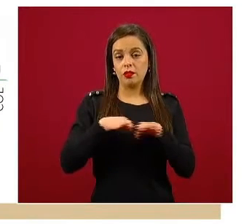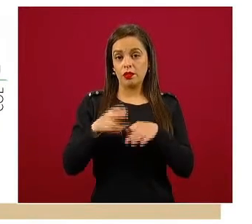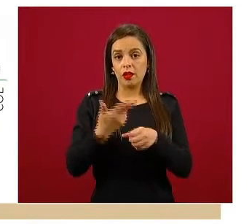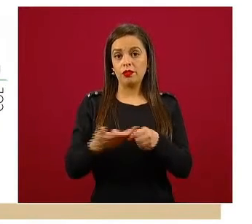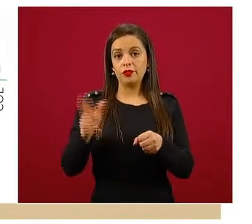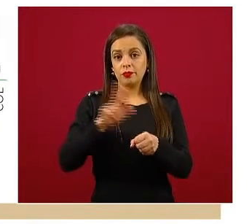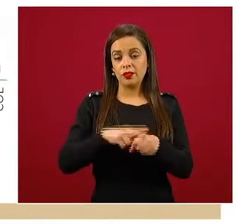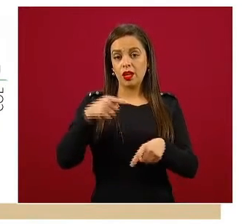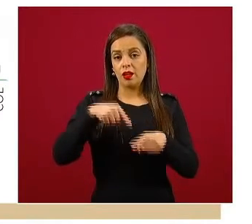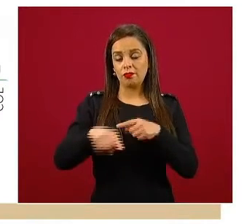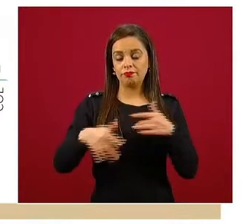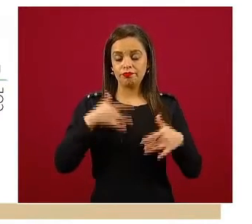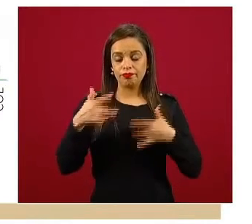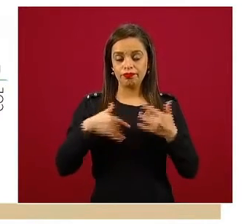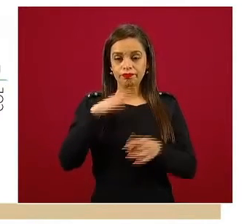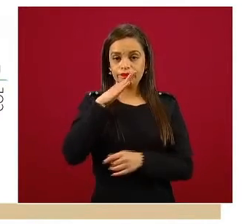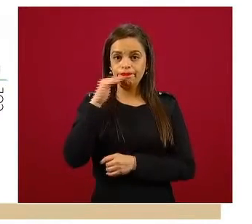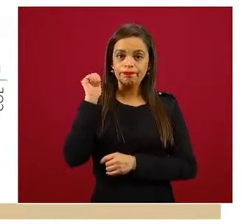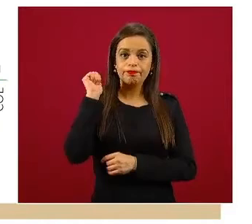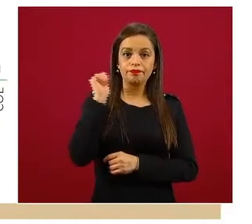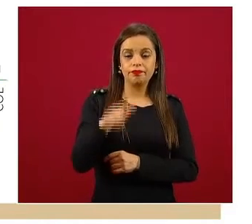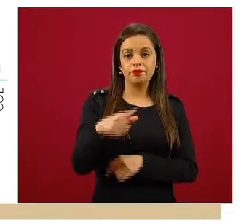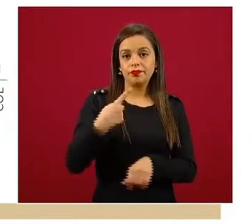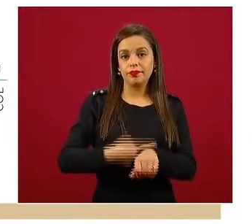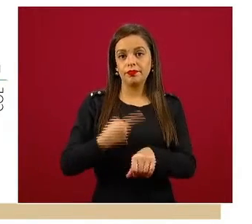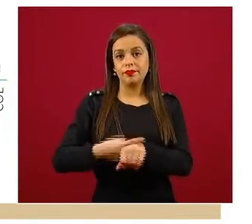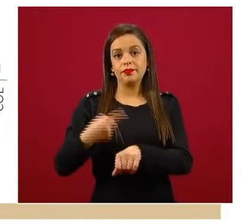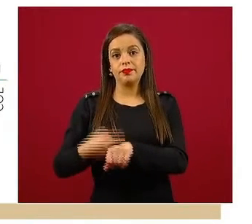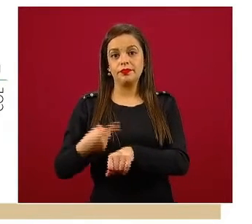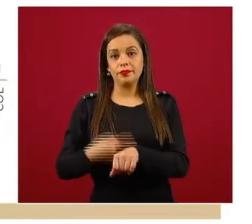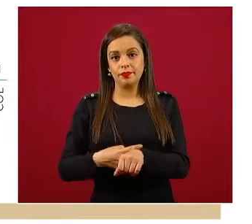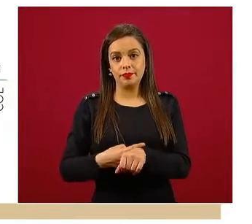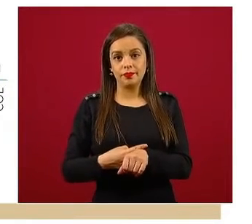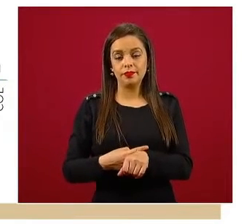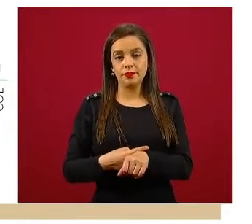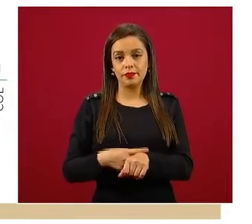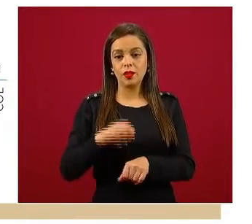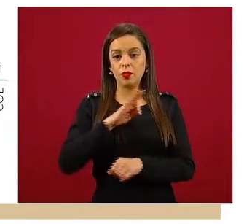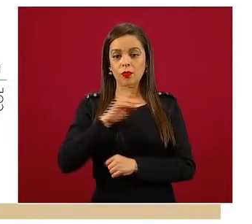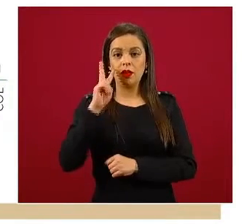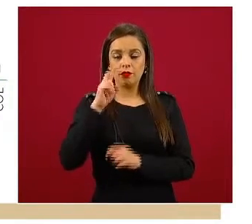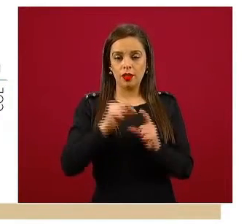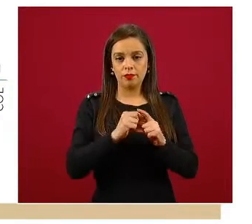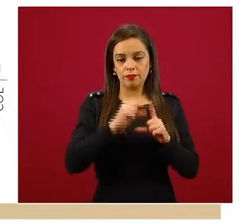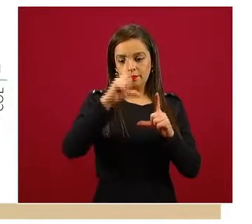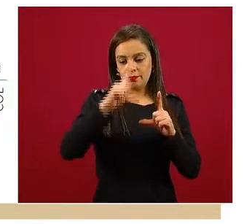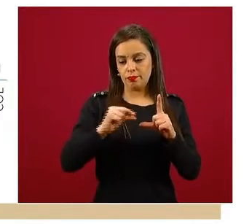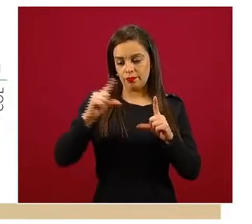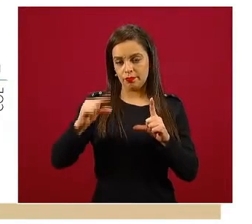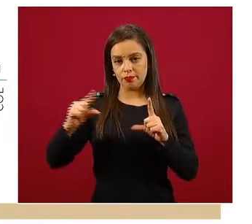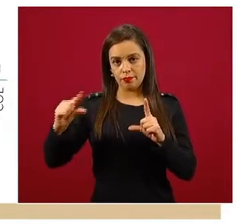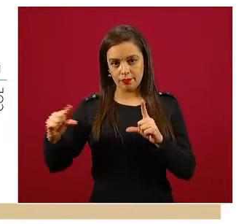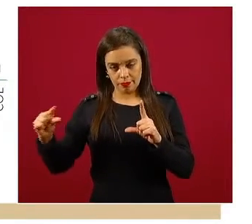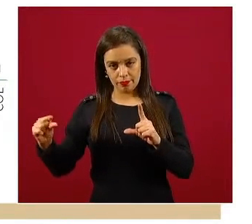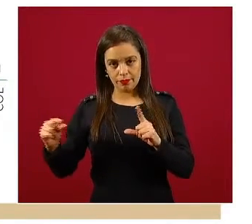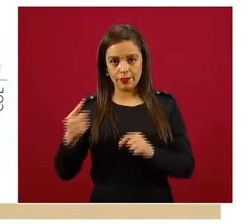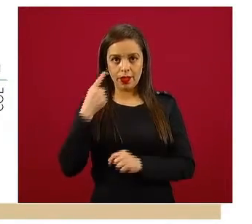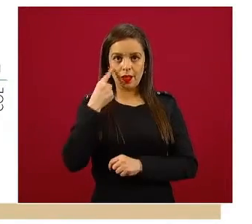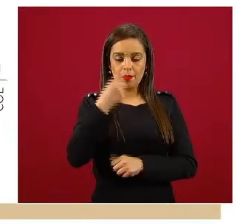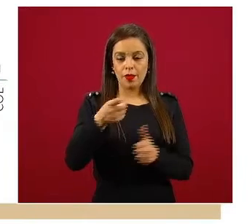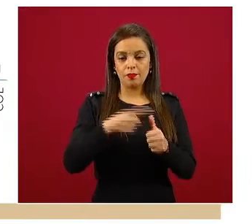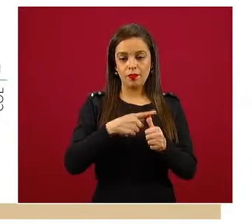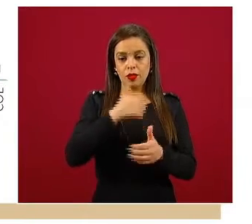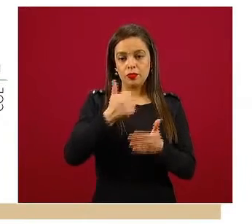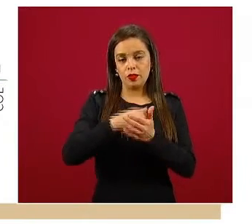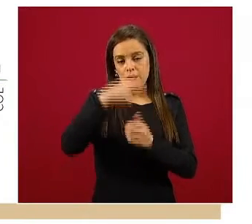y síntomas en los últimos 14 días, y también los podemos ver distribuidos. Ya veíamos a Ciudad de México y el Estado